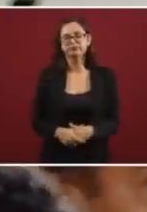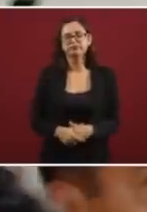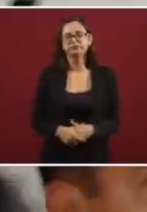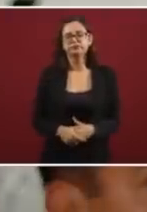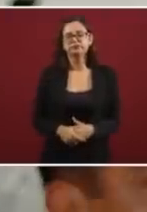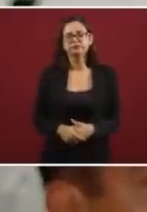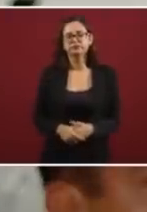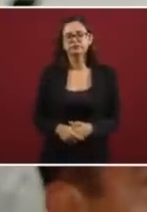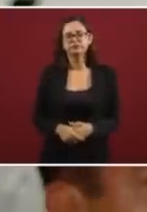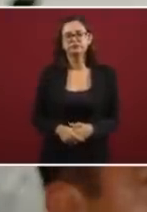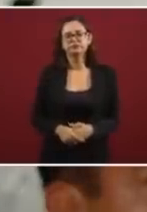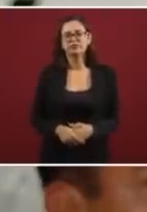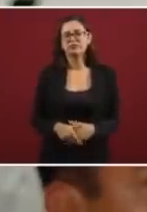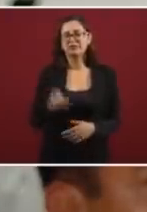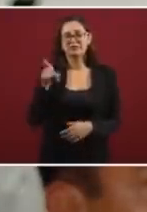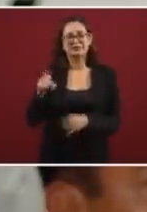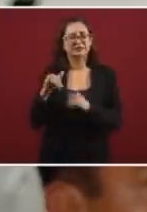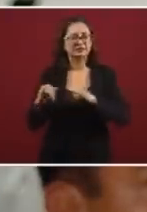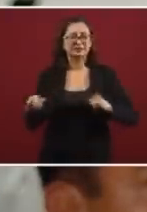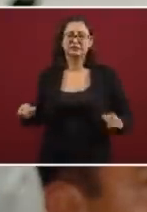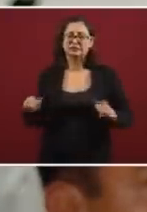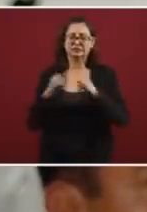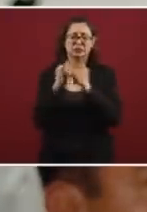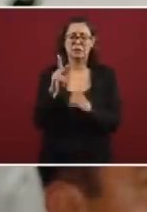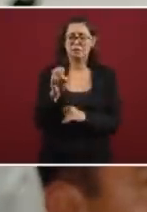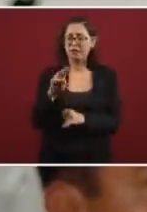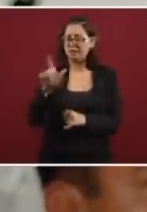y las instituciones más saqueadas